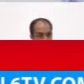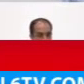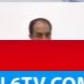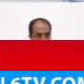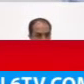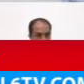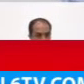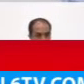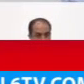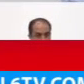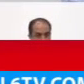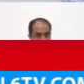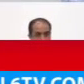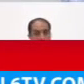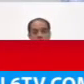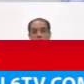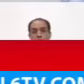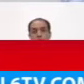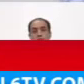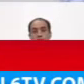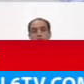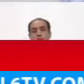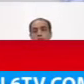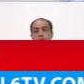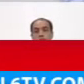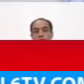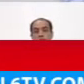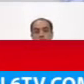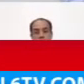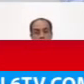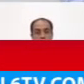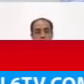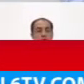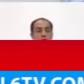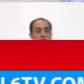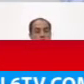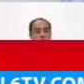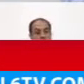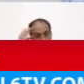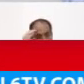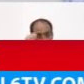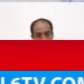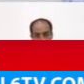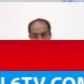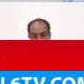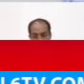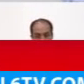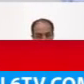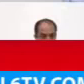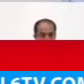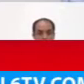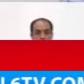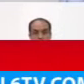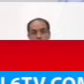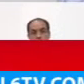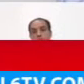precisamente por la cantidad de personas que están en los hospitales en la ciudad y las nuevas camas que se están abriendo, las altas que se